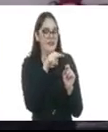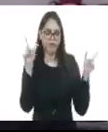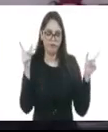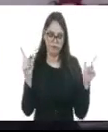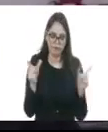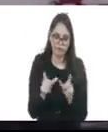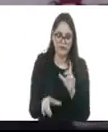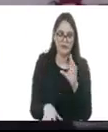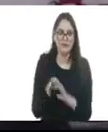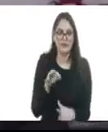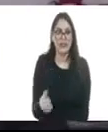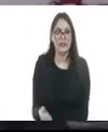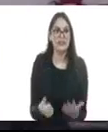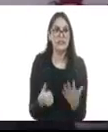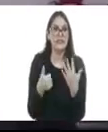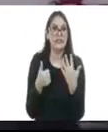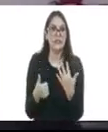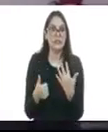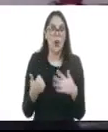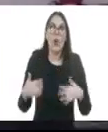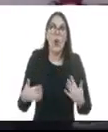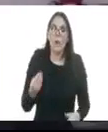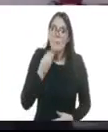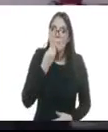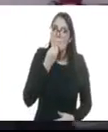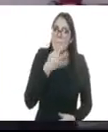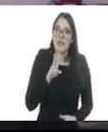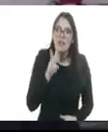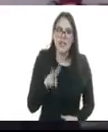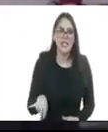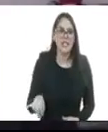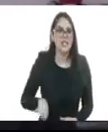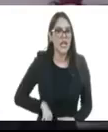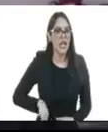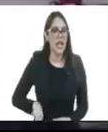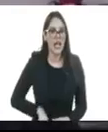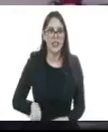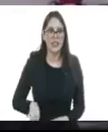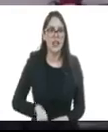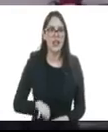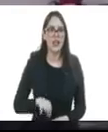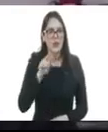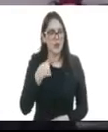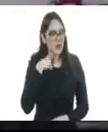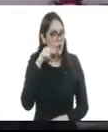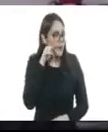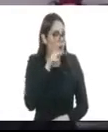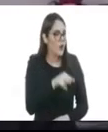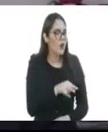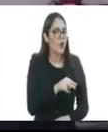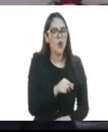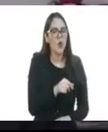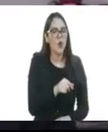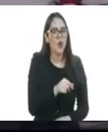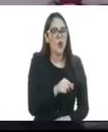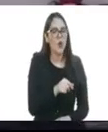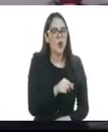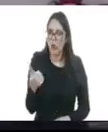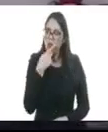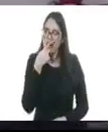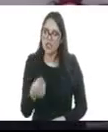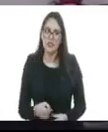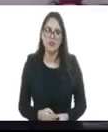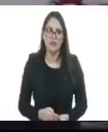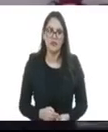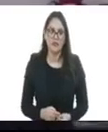muy interesantes también, porque me encontré, por ejemplo, con uno sobre la tejedora de palma, ¿no? Que creo